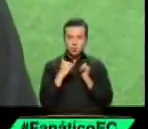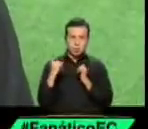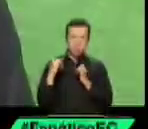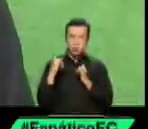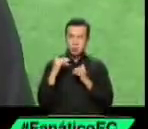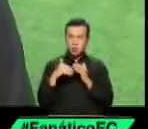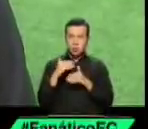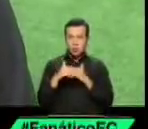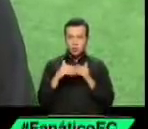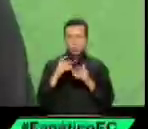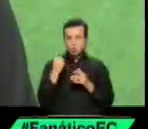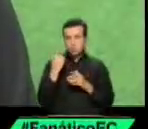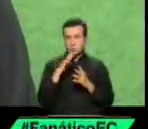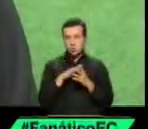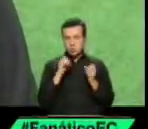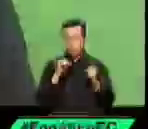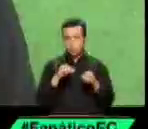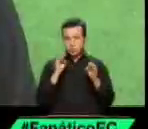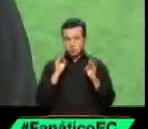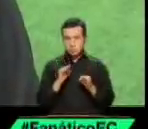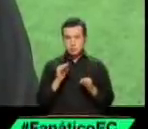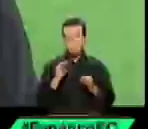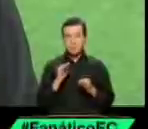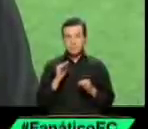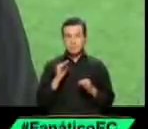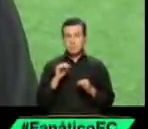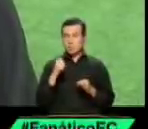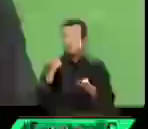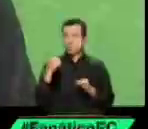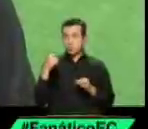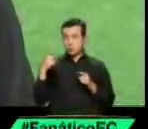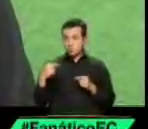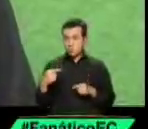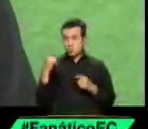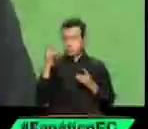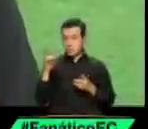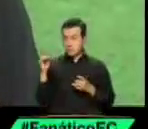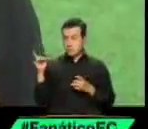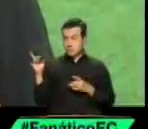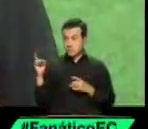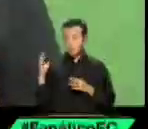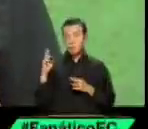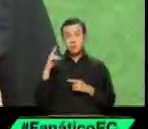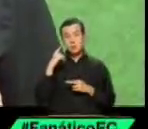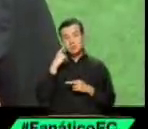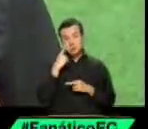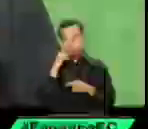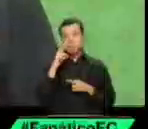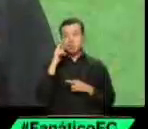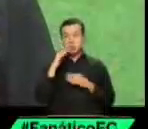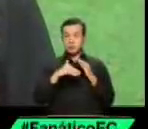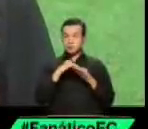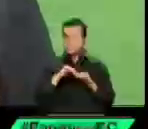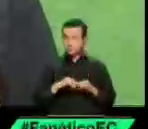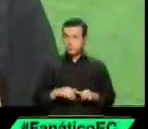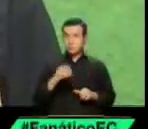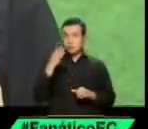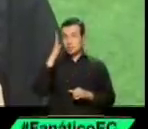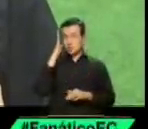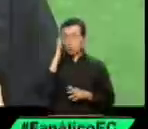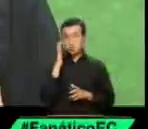jugadores cada día lo han entendido mejor y le hace daño a los rivales. Entonces, a eso intentaremos, seguiremos por esa vía y Dios